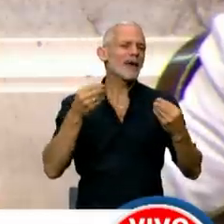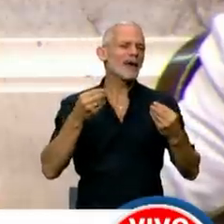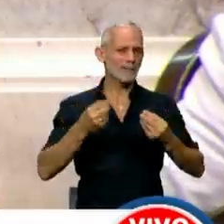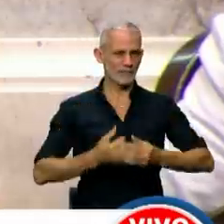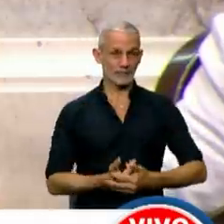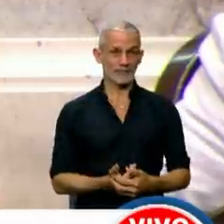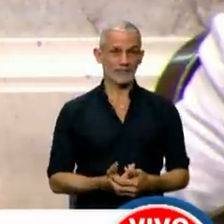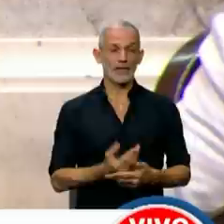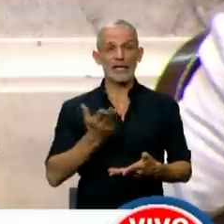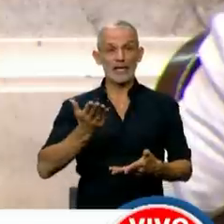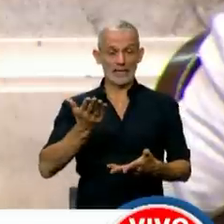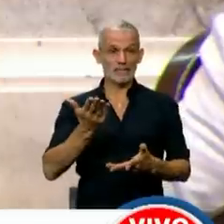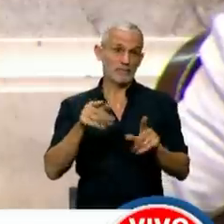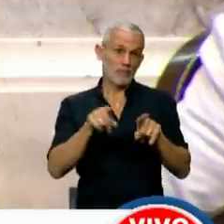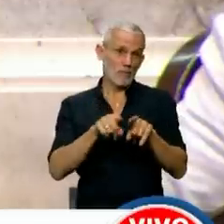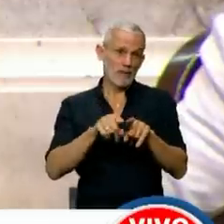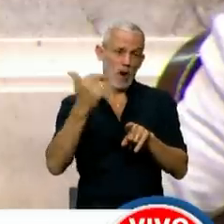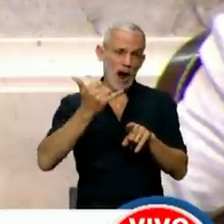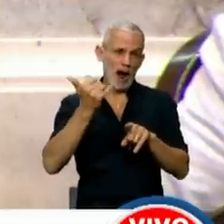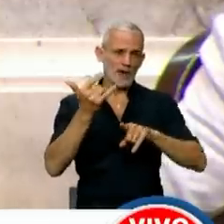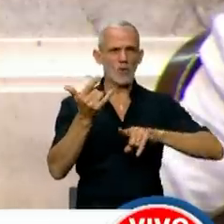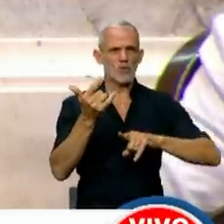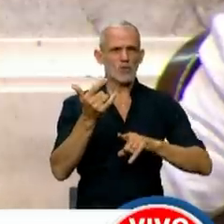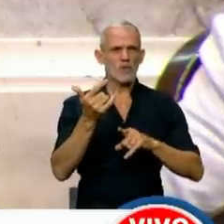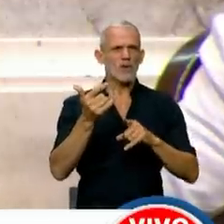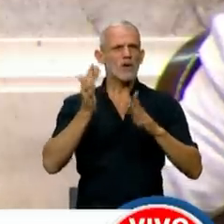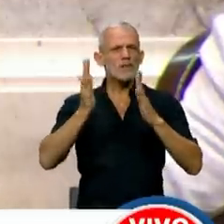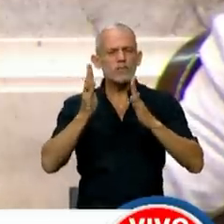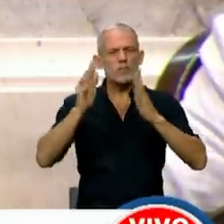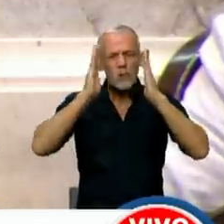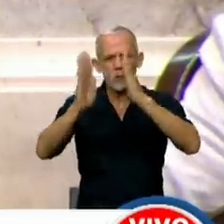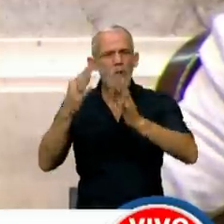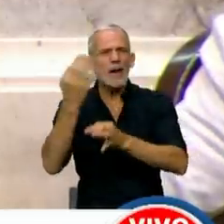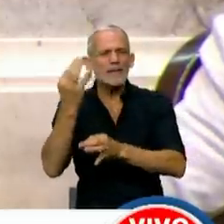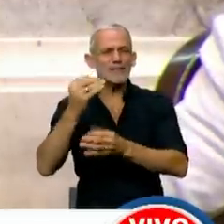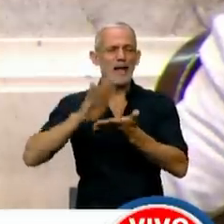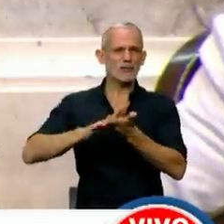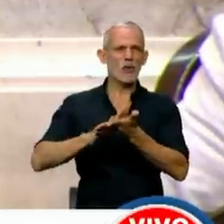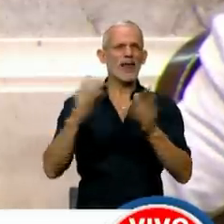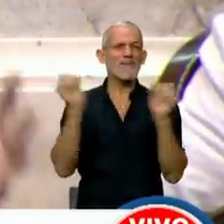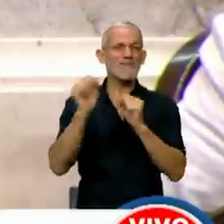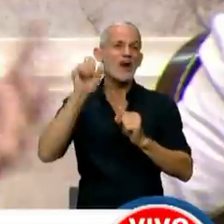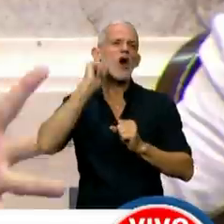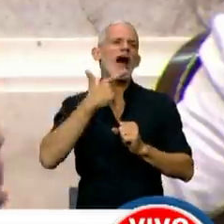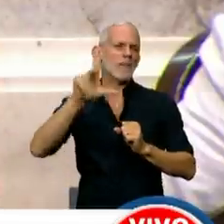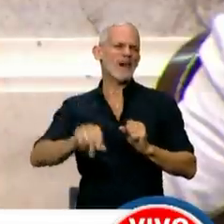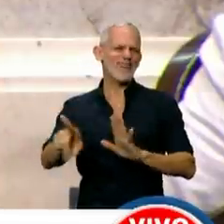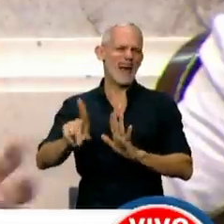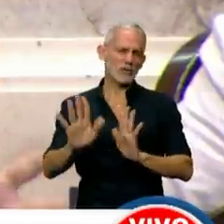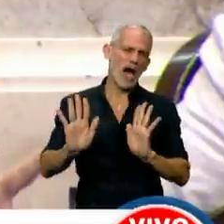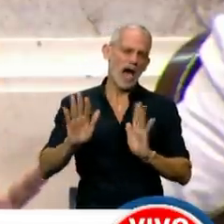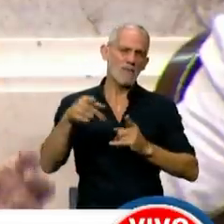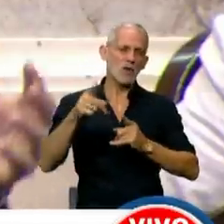que así como hay un tratamiento de zonas frías para el gas que exista el mismo